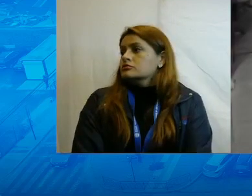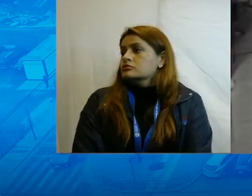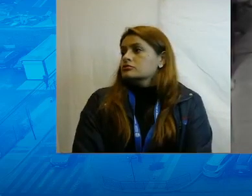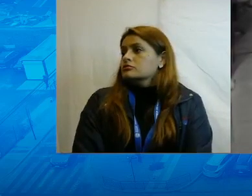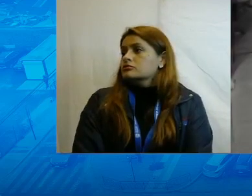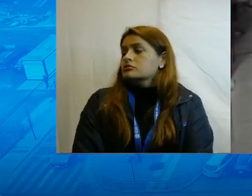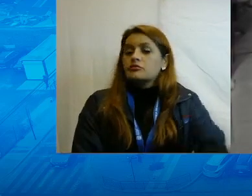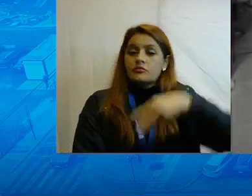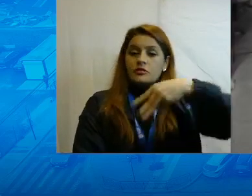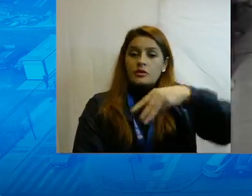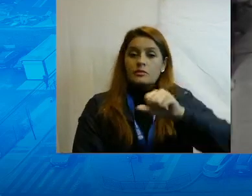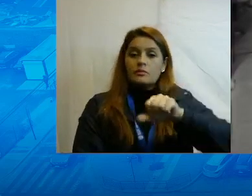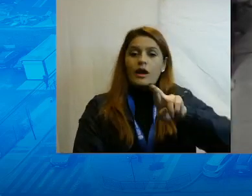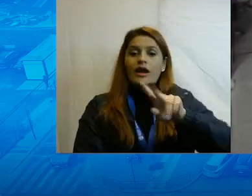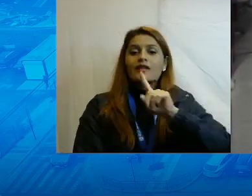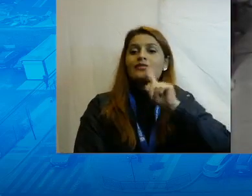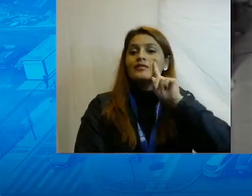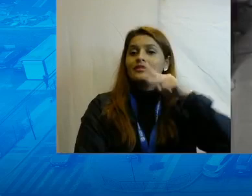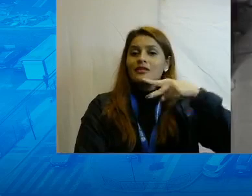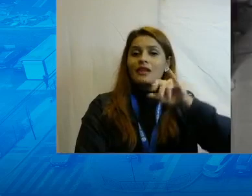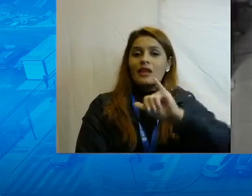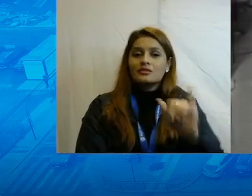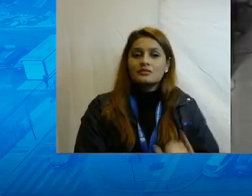Concejal Martínez.